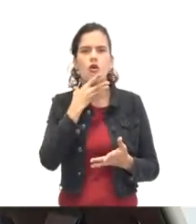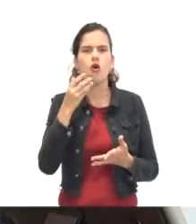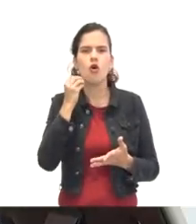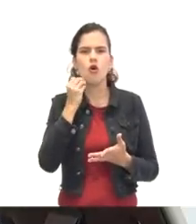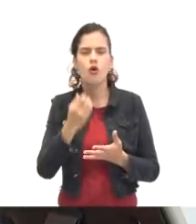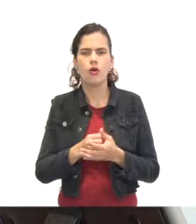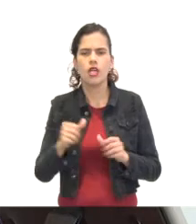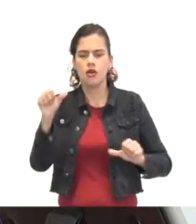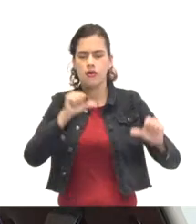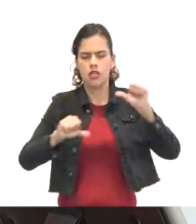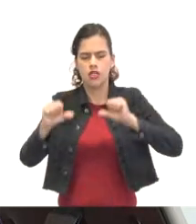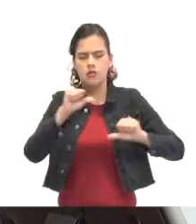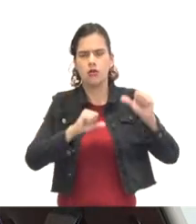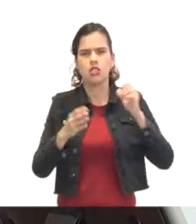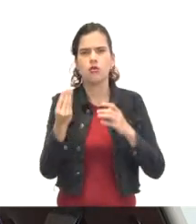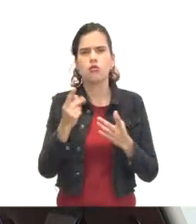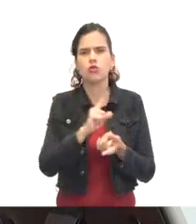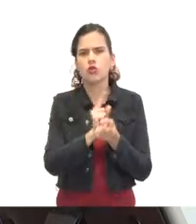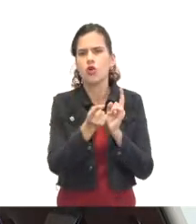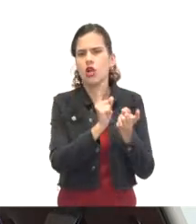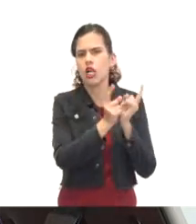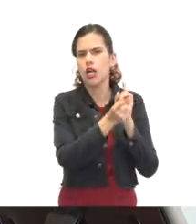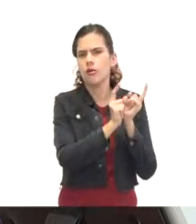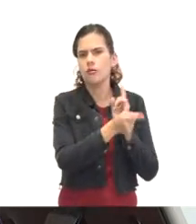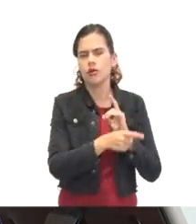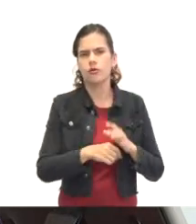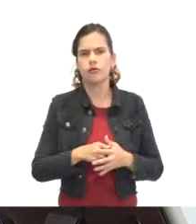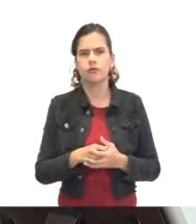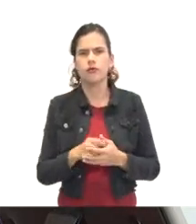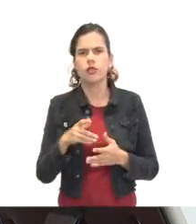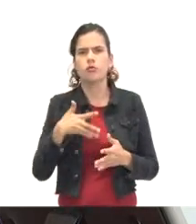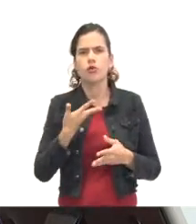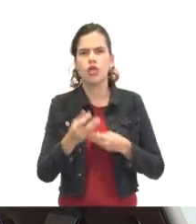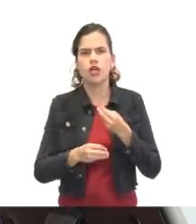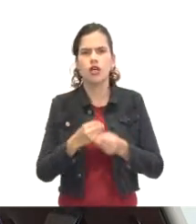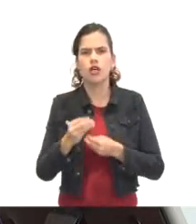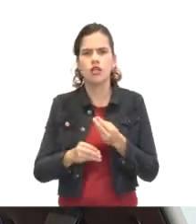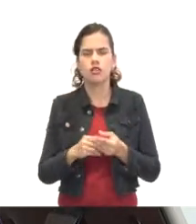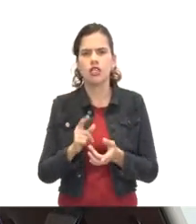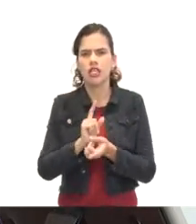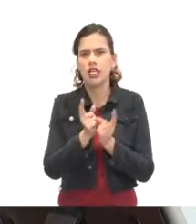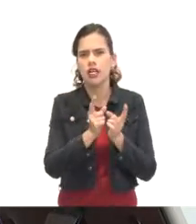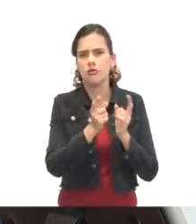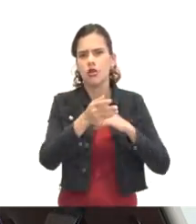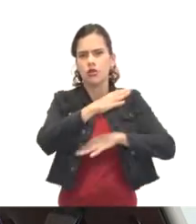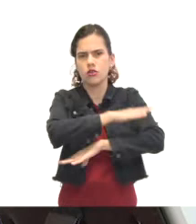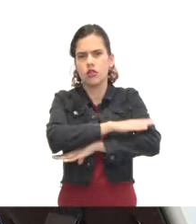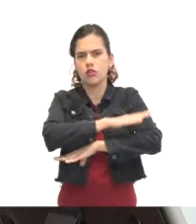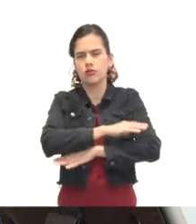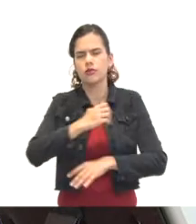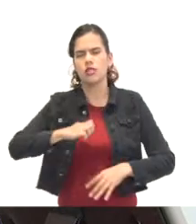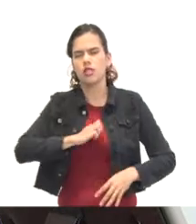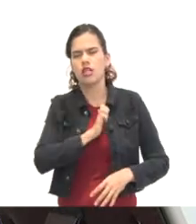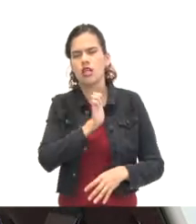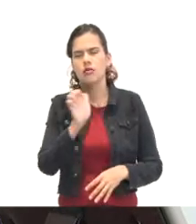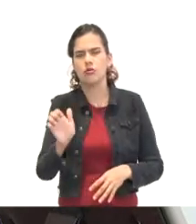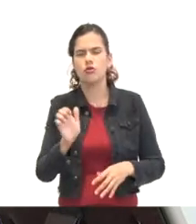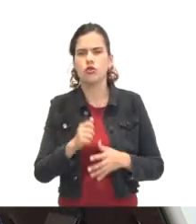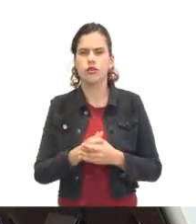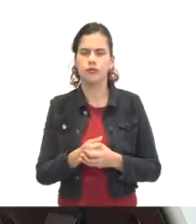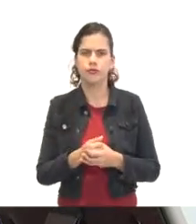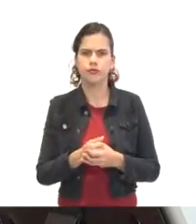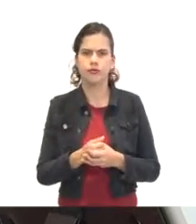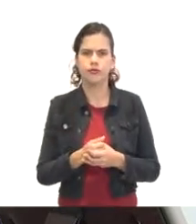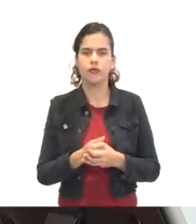adolescentes experimentan muchos cambios de muchos tipos y los cambios hormonales suelen crear modificaciones en lo que son las emociones y en lo que son las